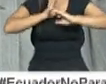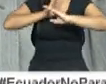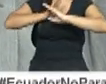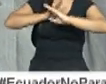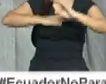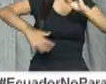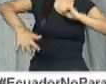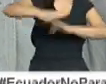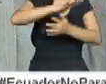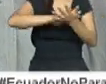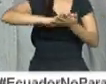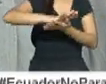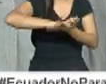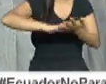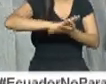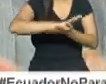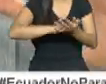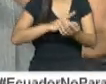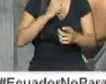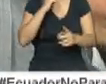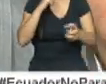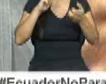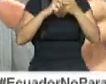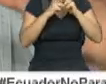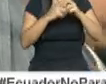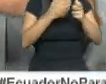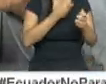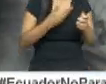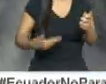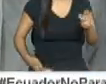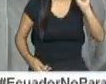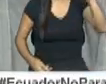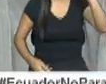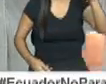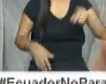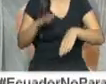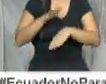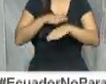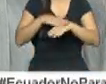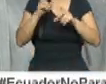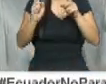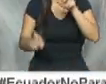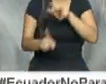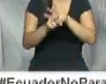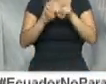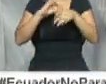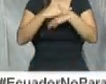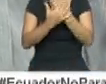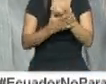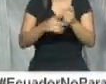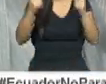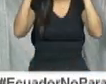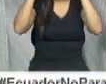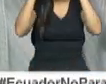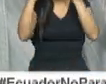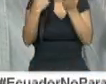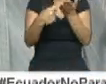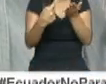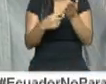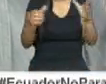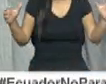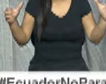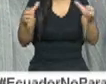coyuntural, ¿no?, y no prospectiva, no viendo el conjunto de lo que tenía que llevarse a